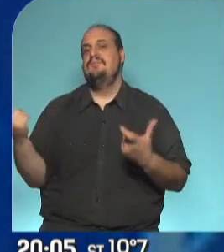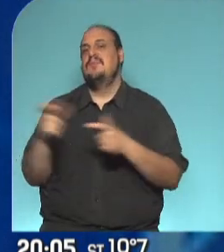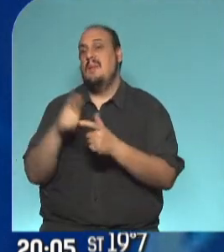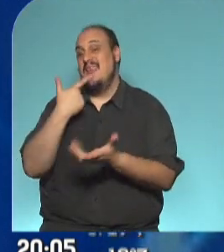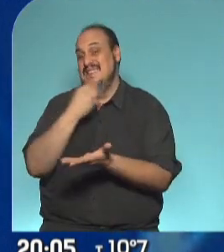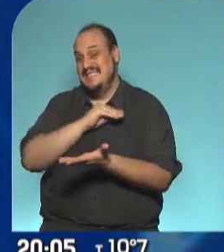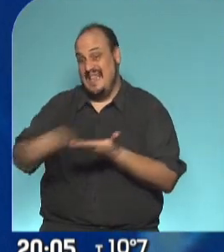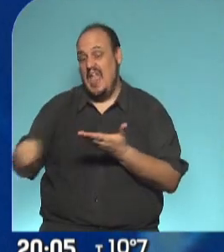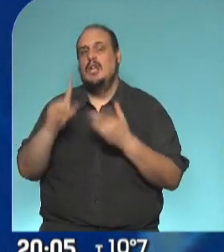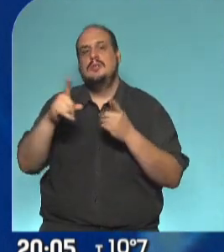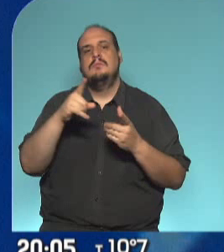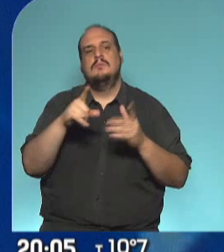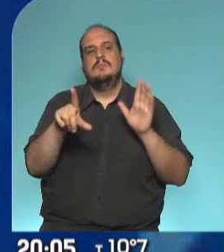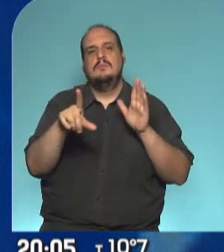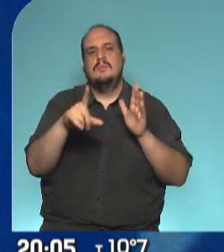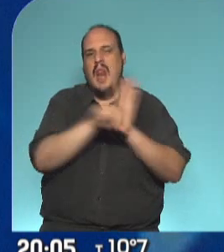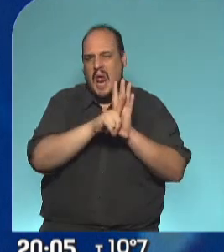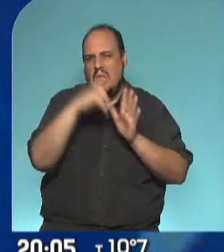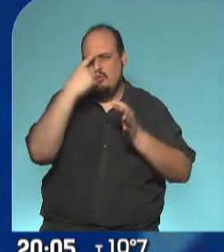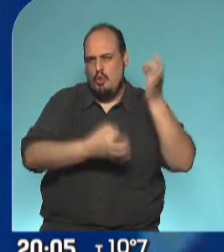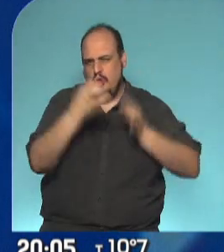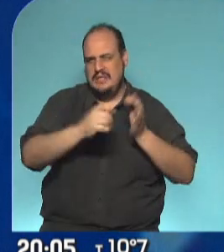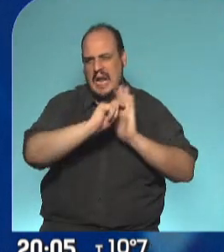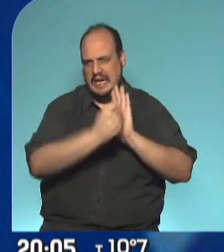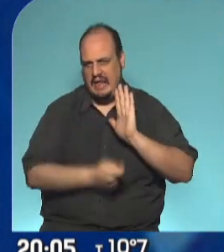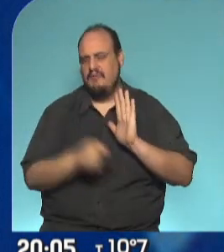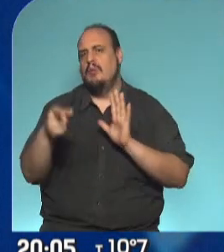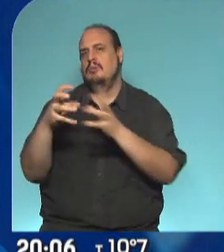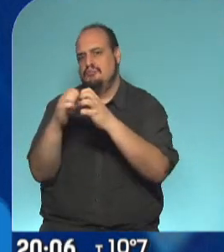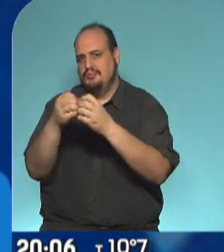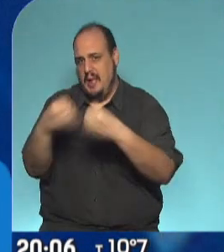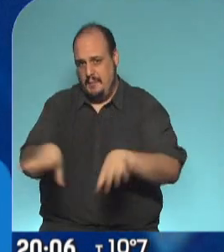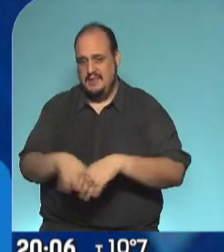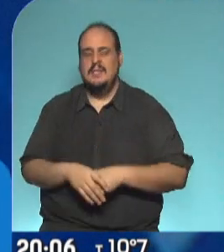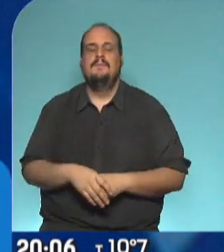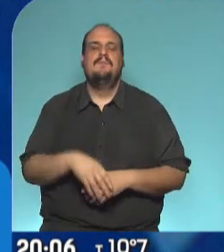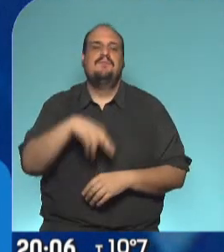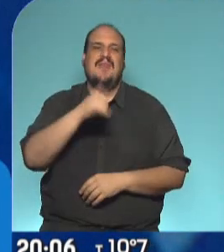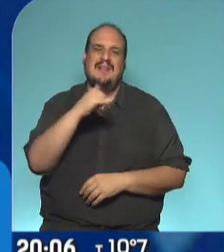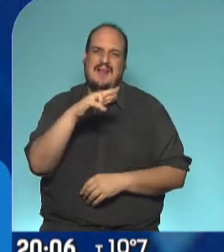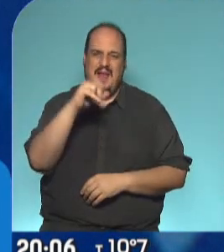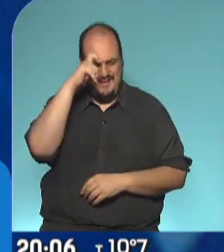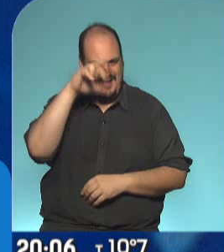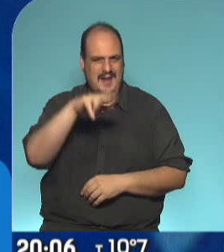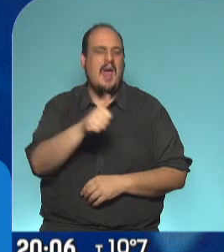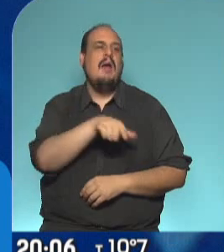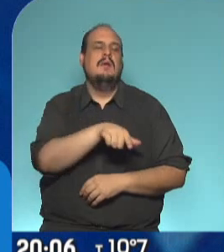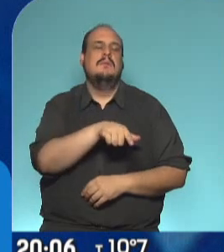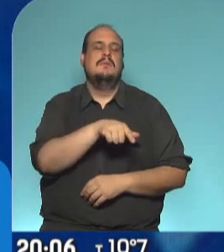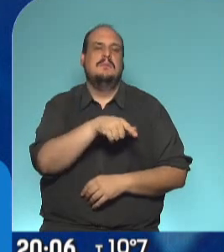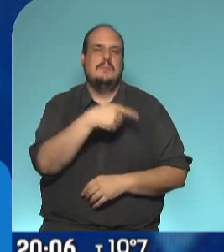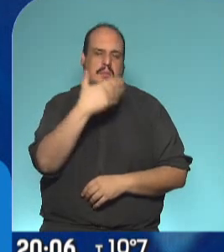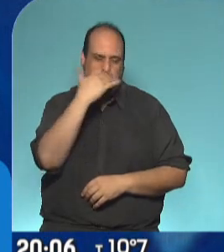el proyecto de reforma judicial. Mañana, esto lo contarás Nazarena en un rato nada más, seguramente se lance el plan